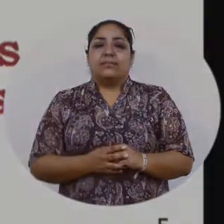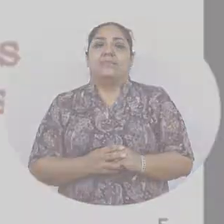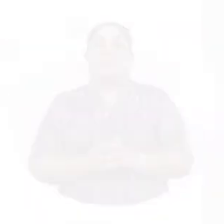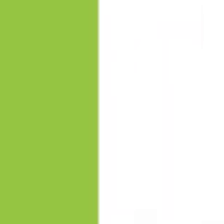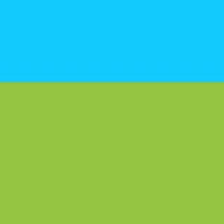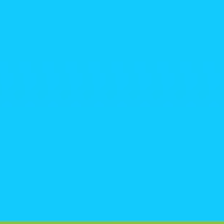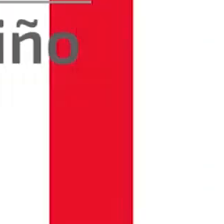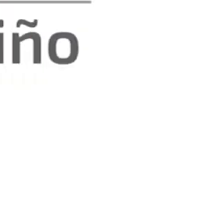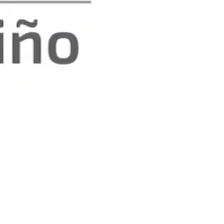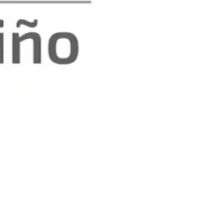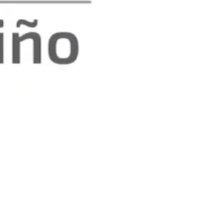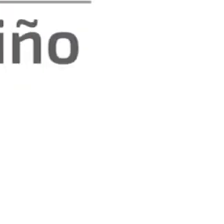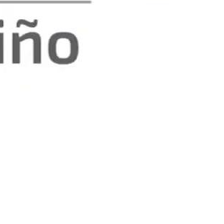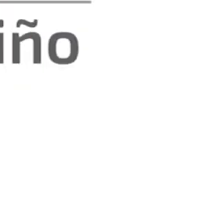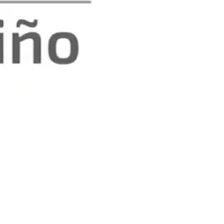nariño